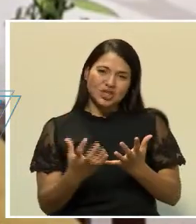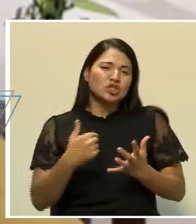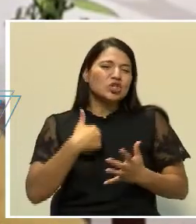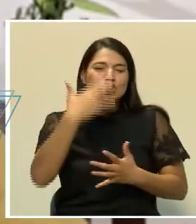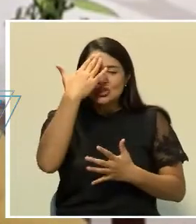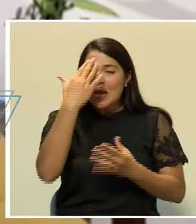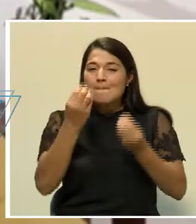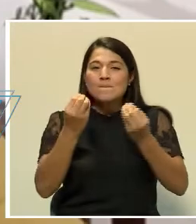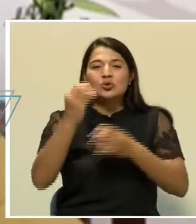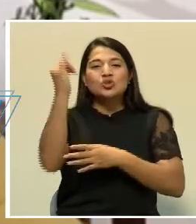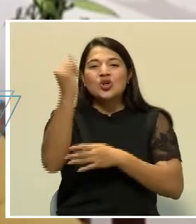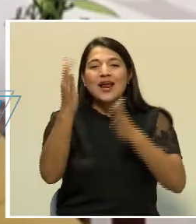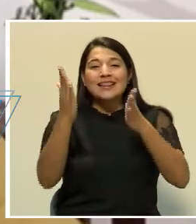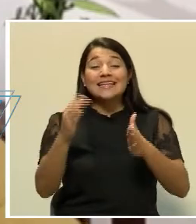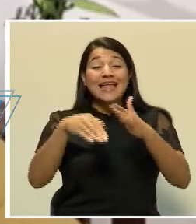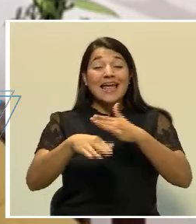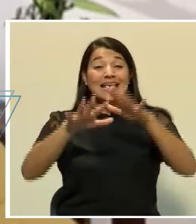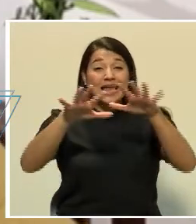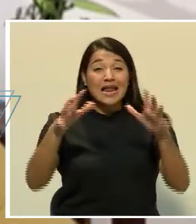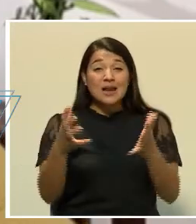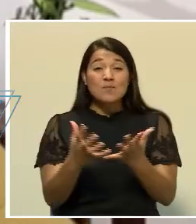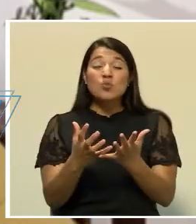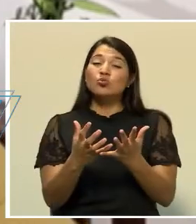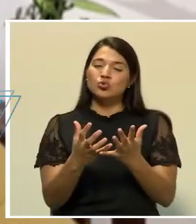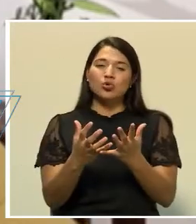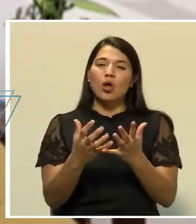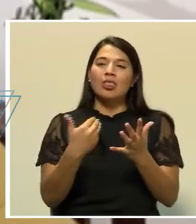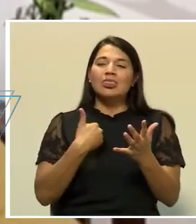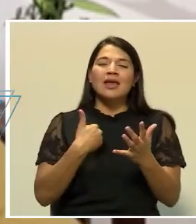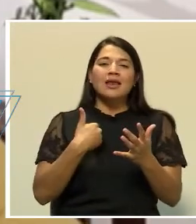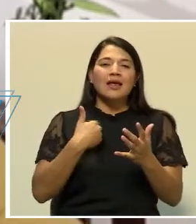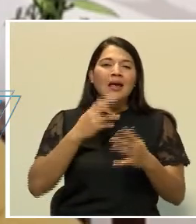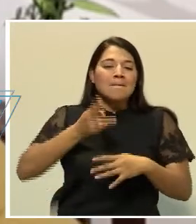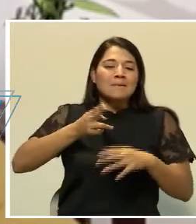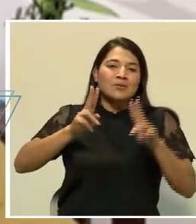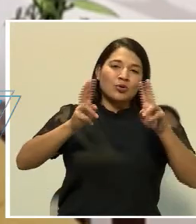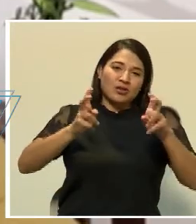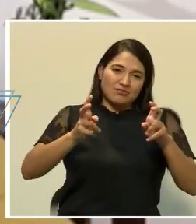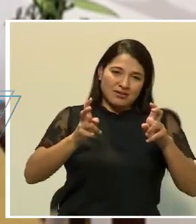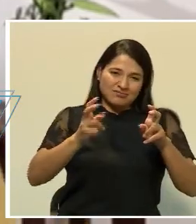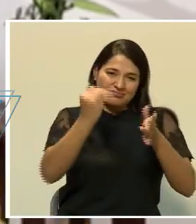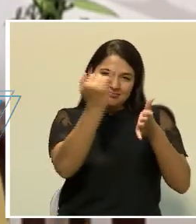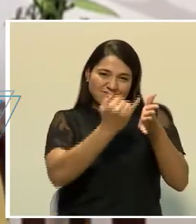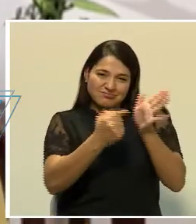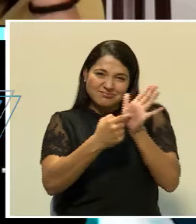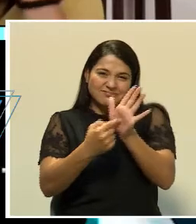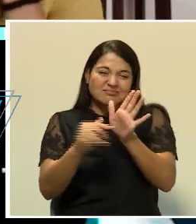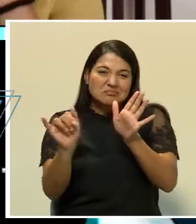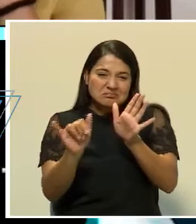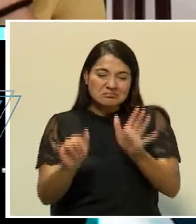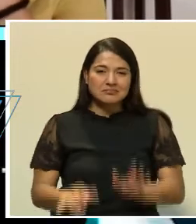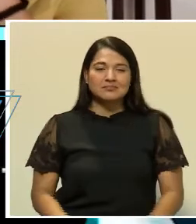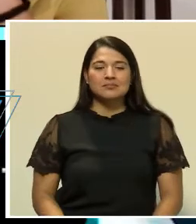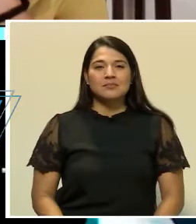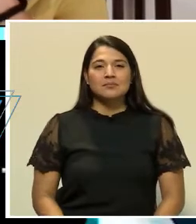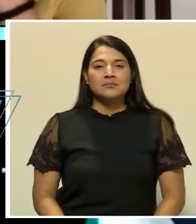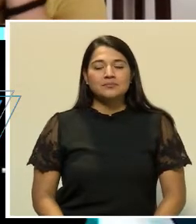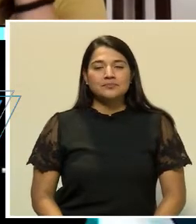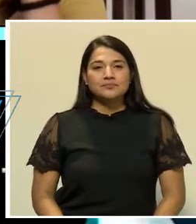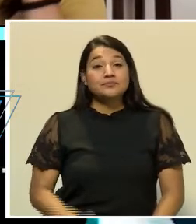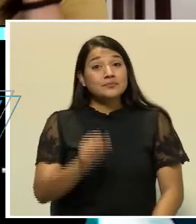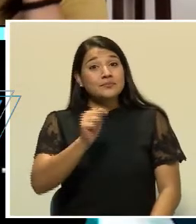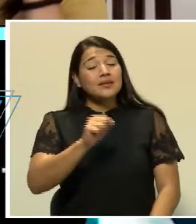van a estar estableciendo un diálogo a partir de contenidos similares. Sí, ahora